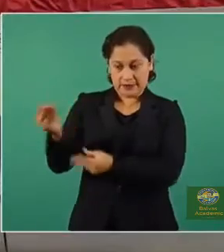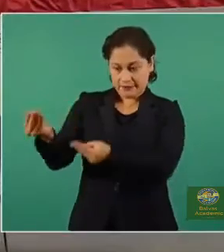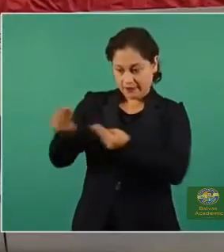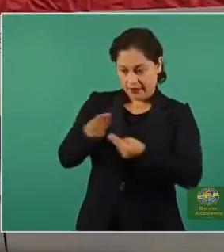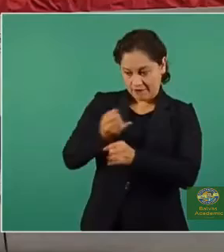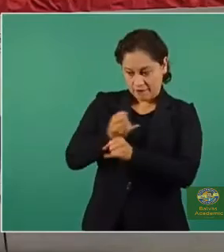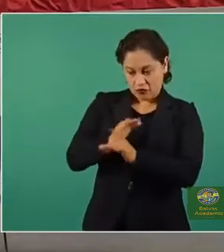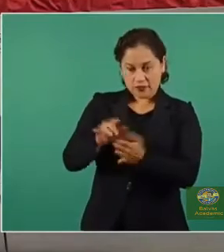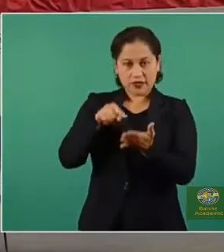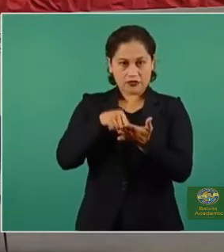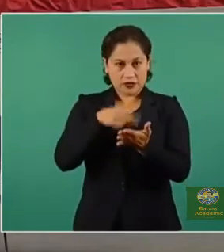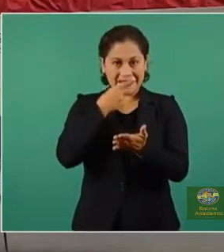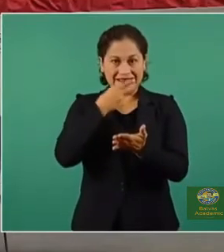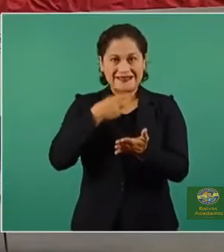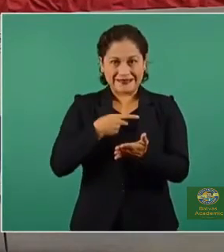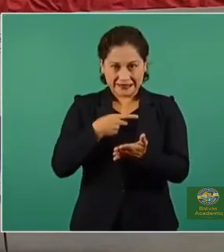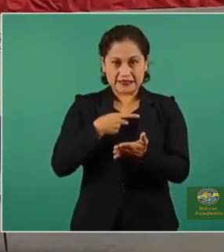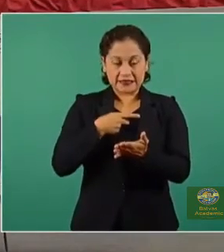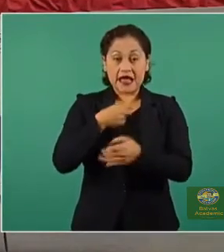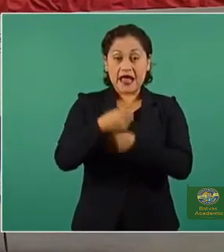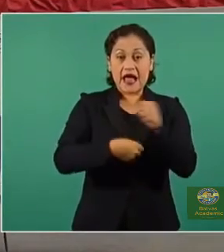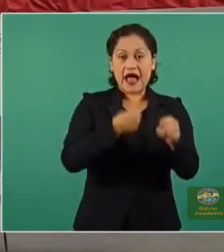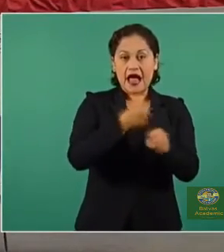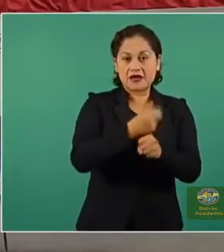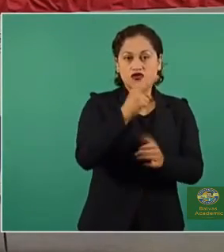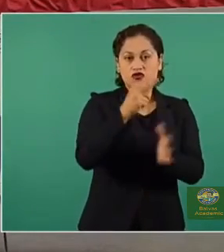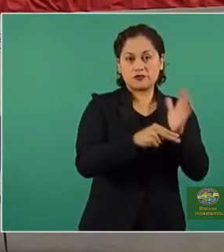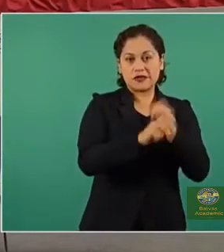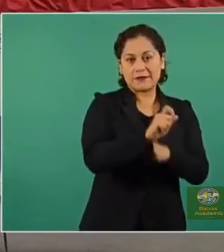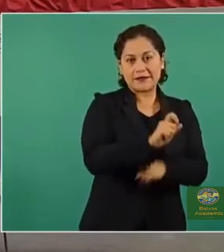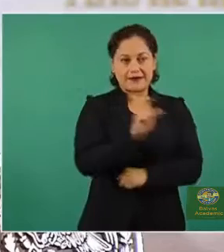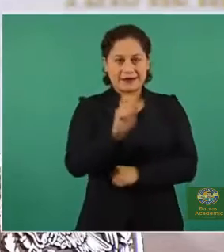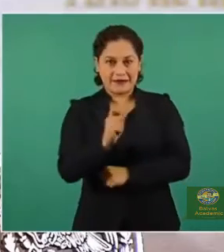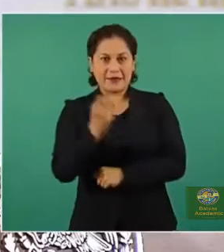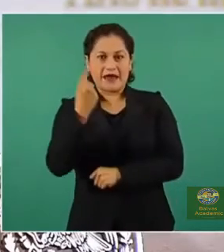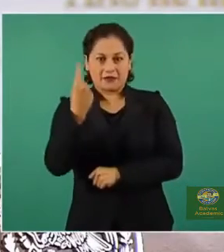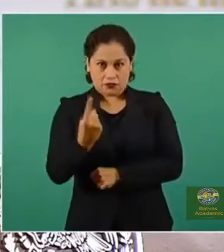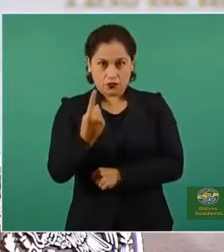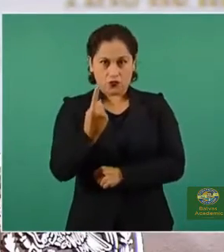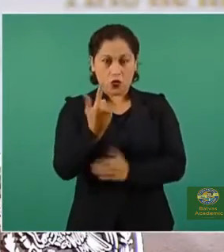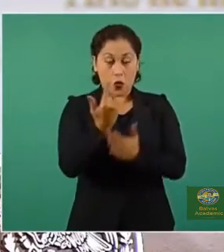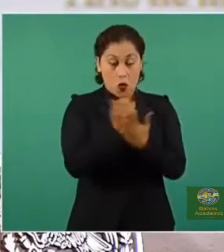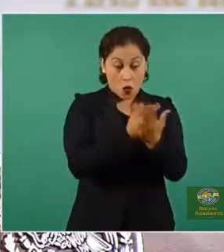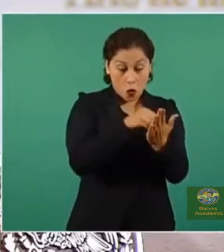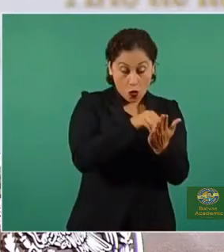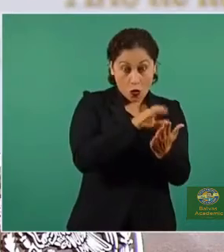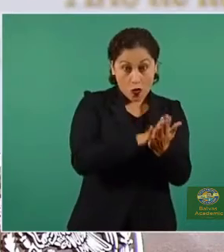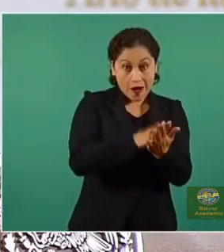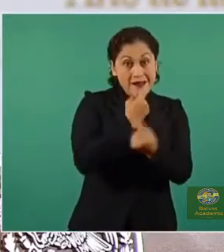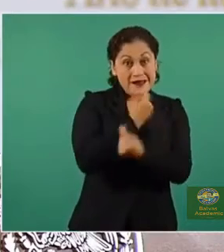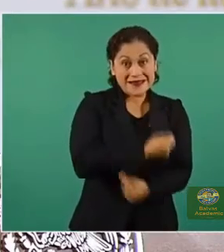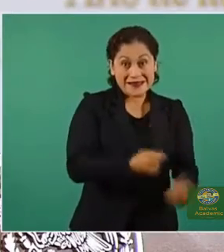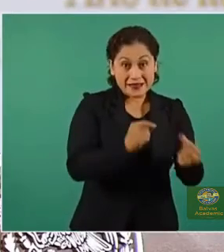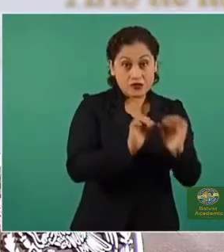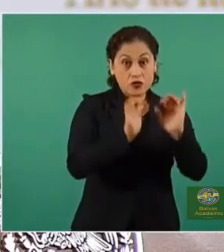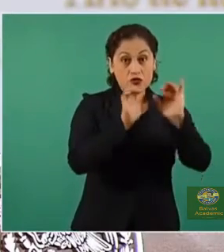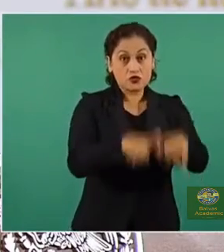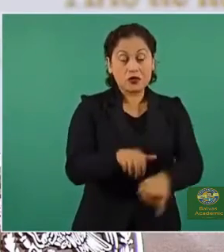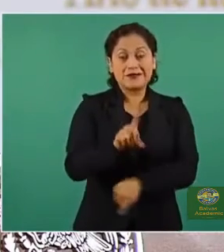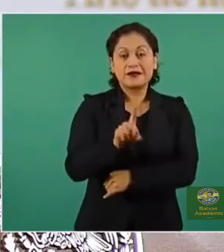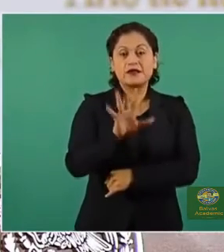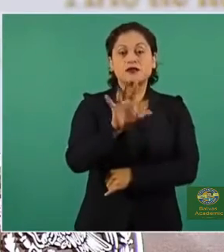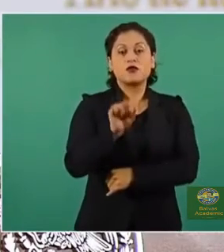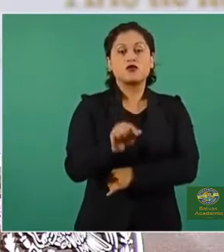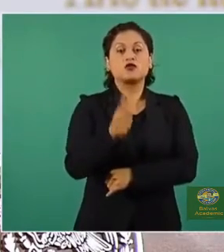el ciclo escolar 2021 están matriculados, como lo señaló el representante de UNICEF,